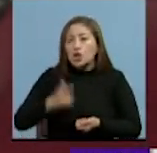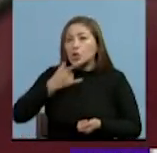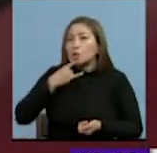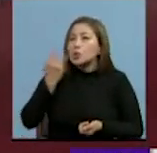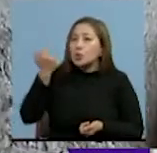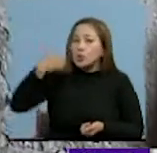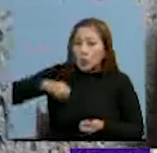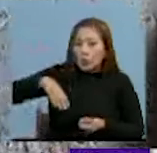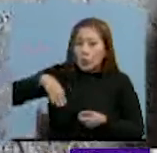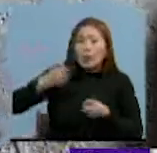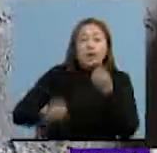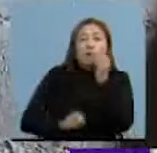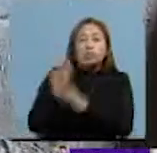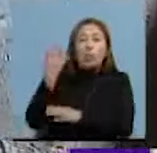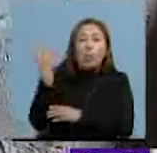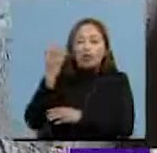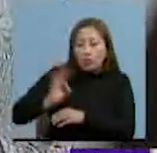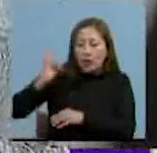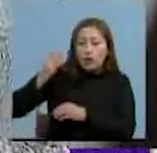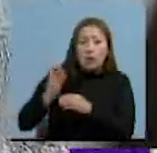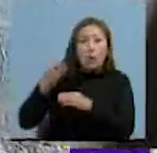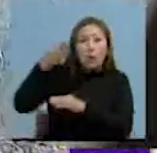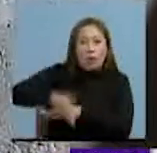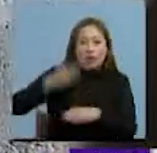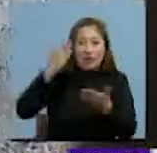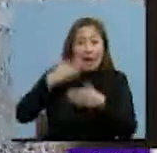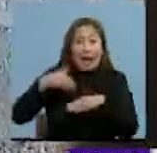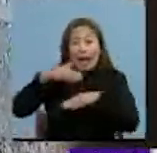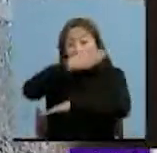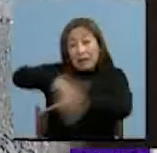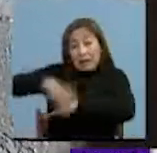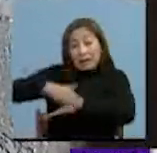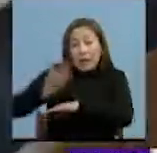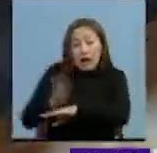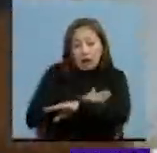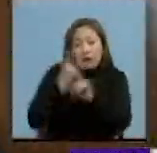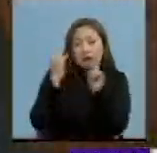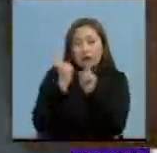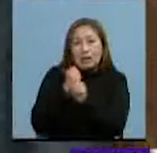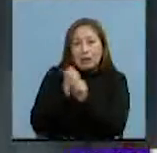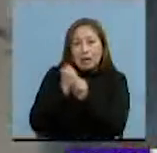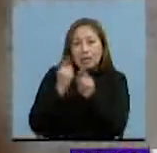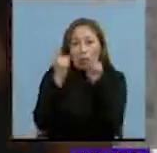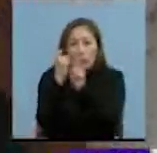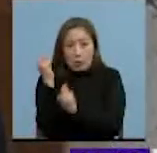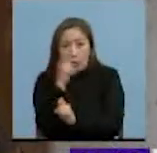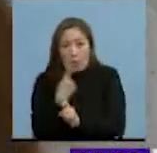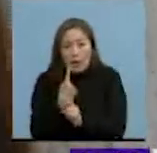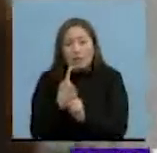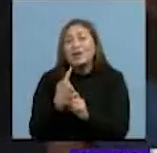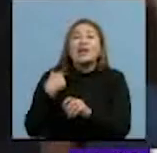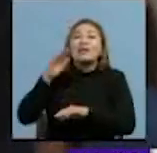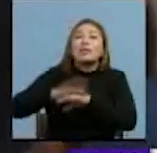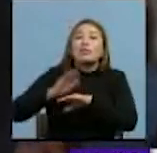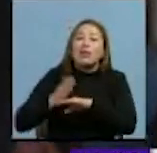hace 4 años. Hace 4 años que salimos a la calle. Antes ya trabajábamos en la problemática. Y el compromiso de